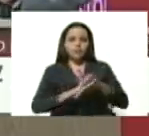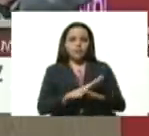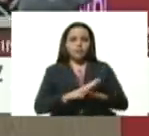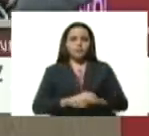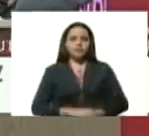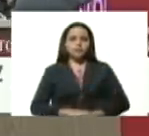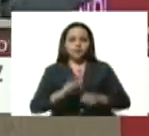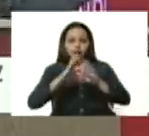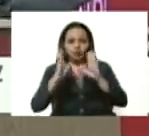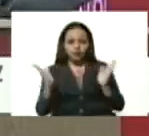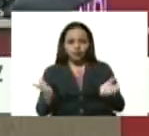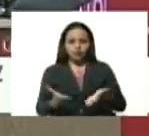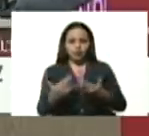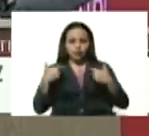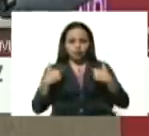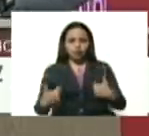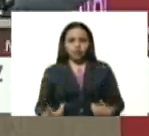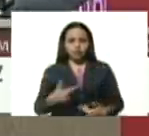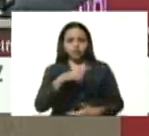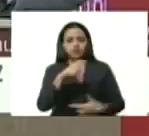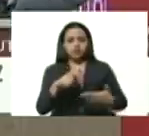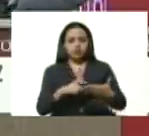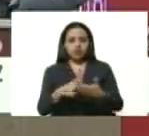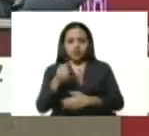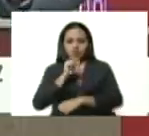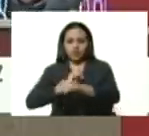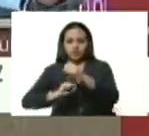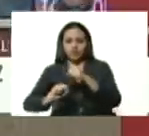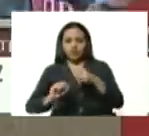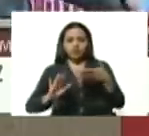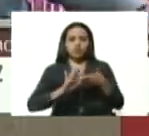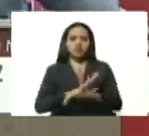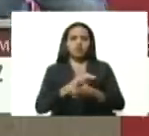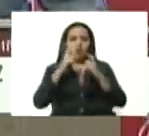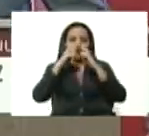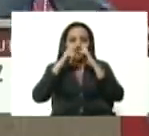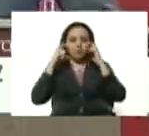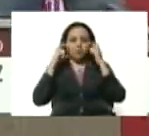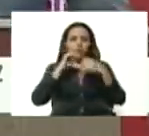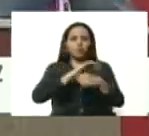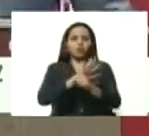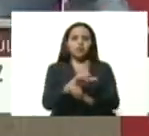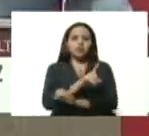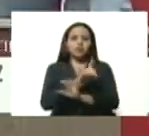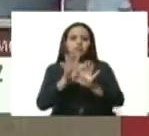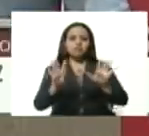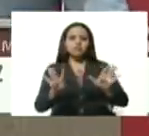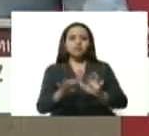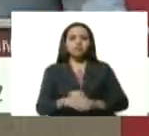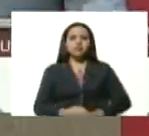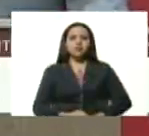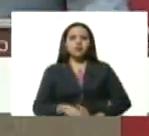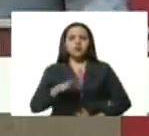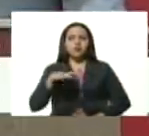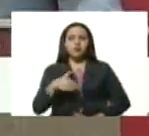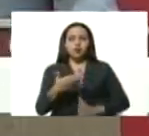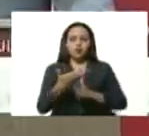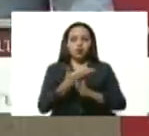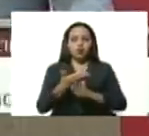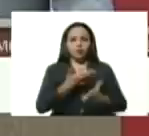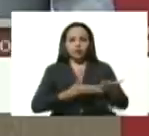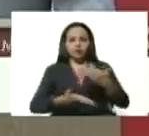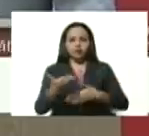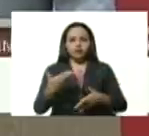planeta entero, de la humanidad entera, en la lucha contra el COVID-19, para compartir